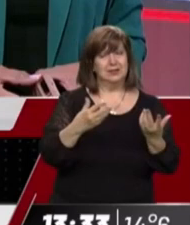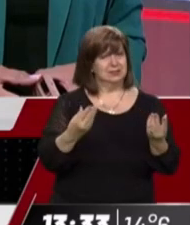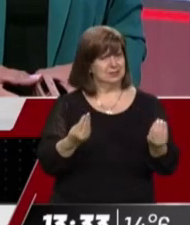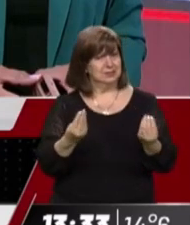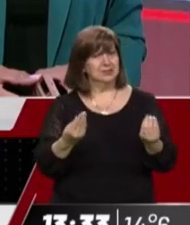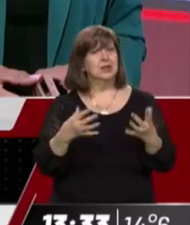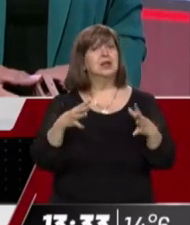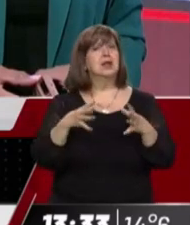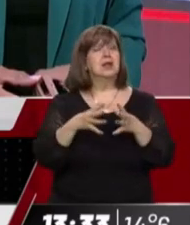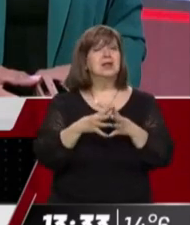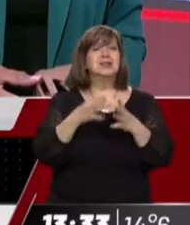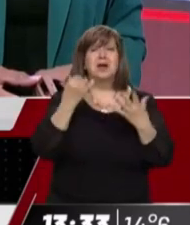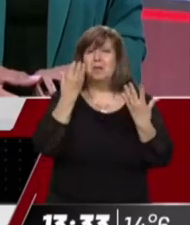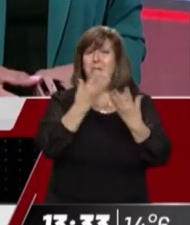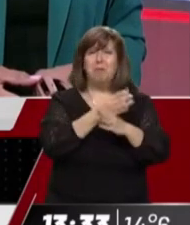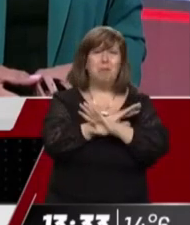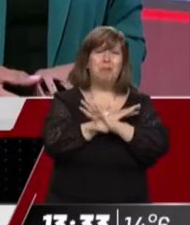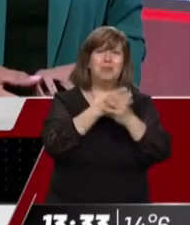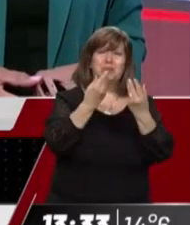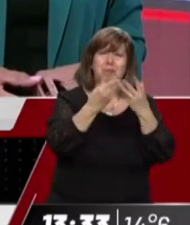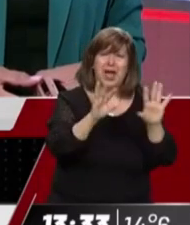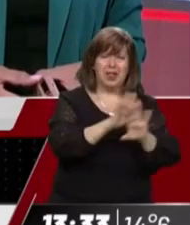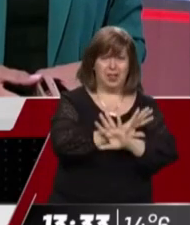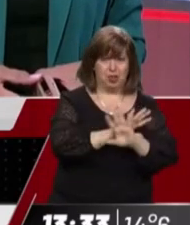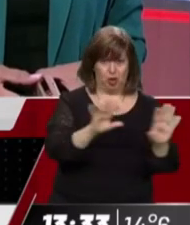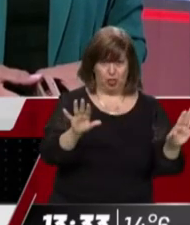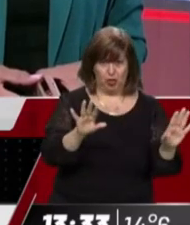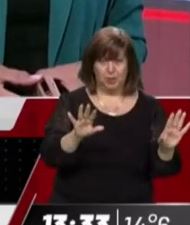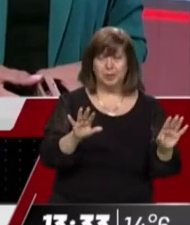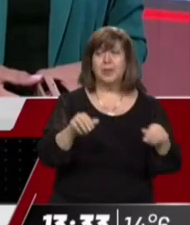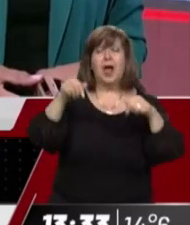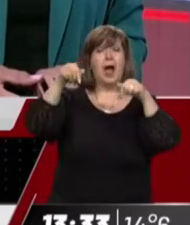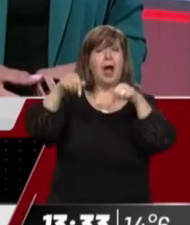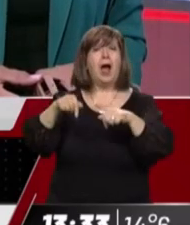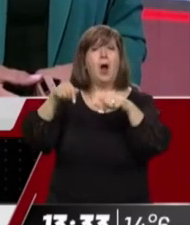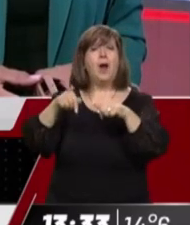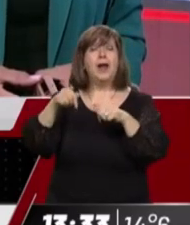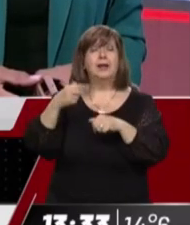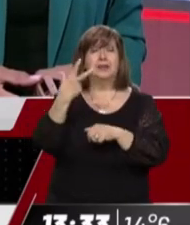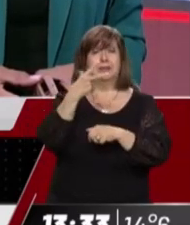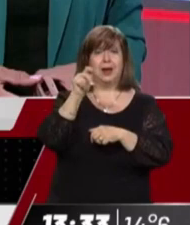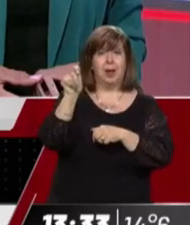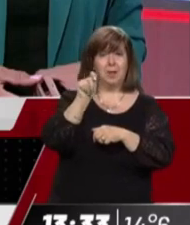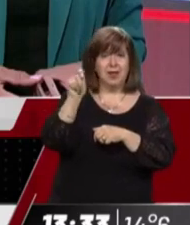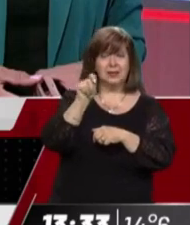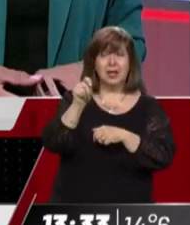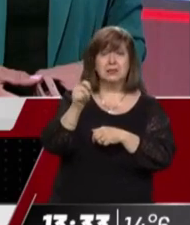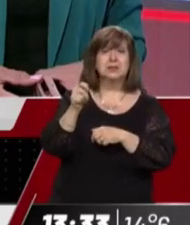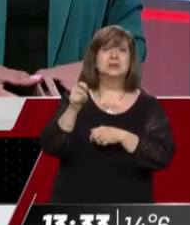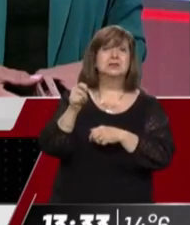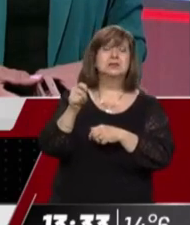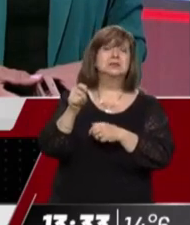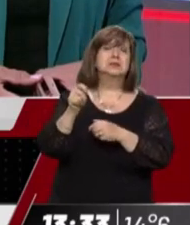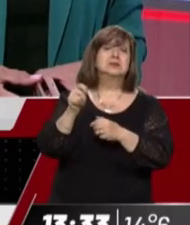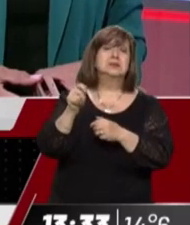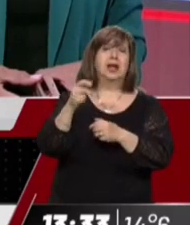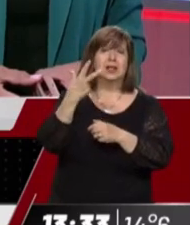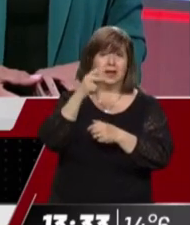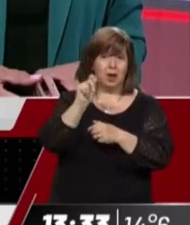decíamos, Marcela, recién, han perdido absolutamente todo, ella lleva 3 meses ya limpia, como se dice